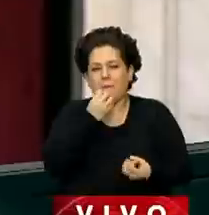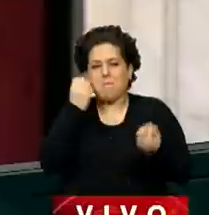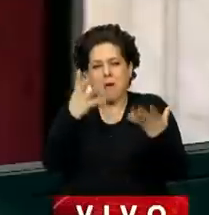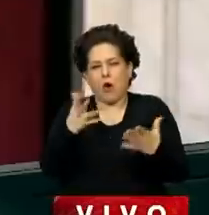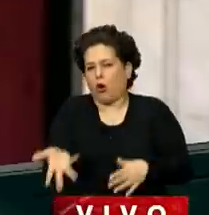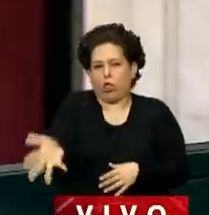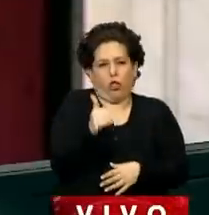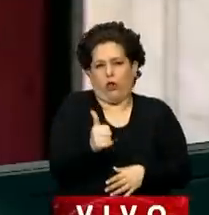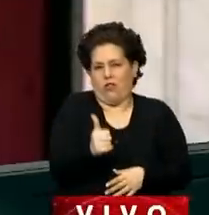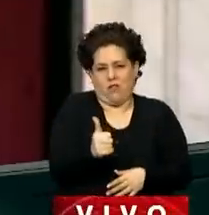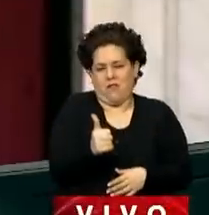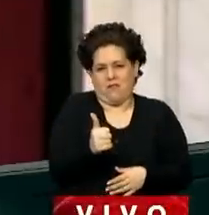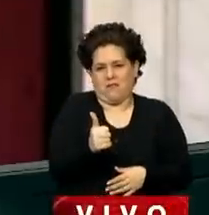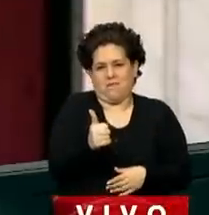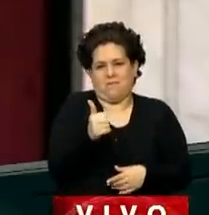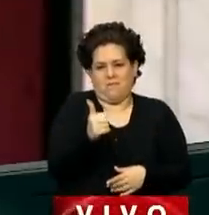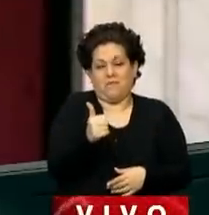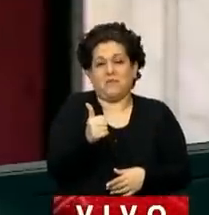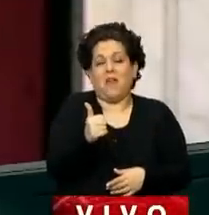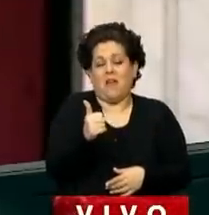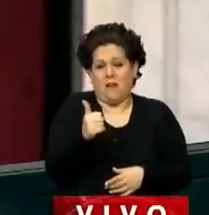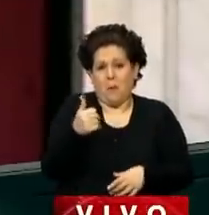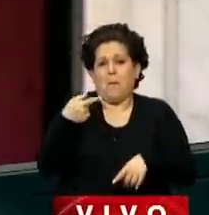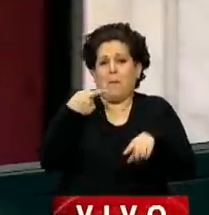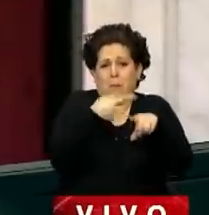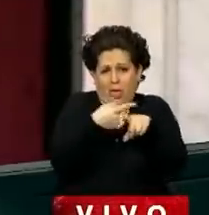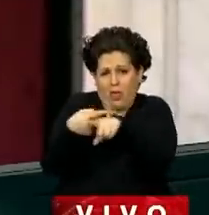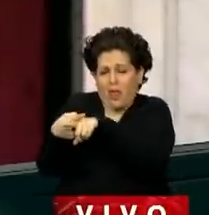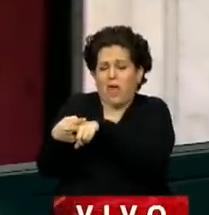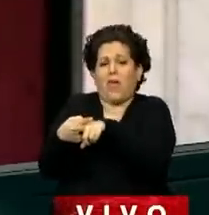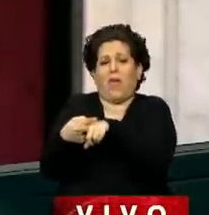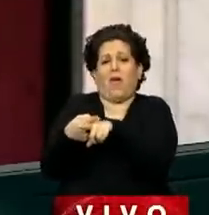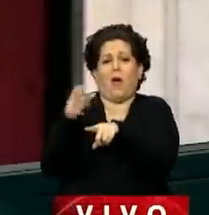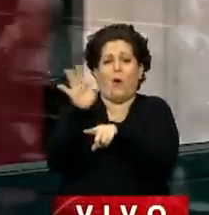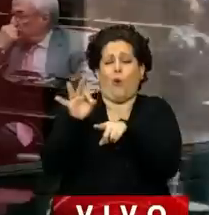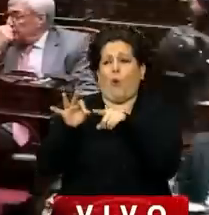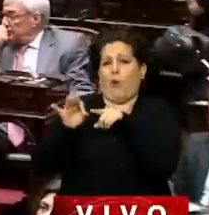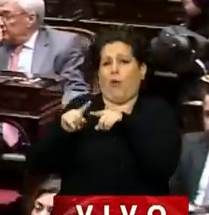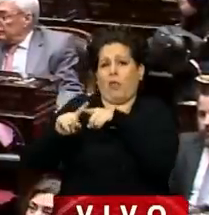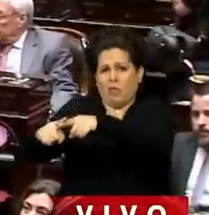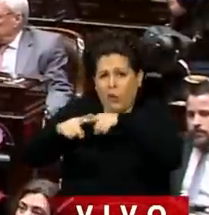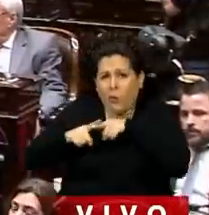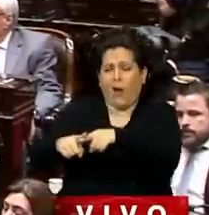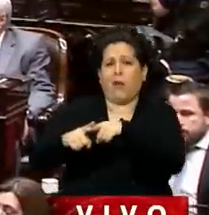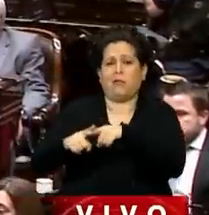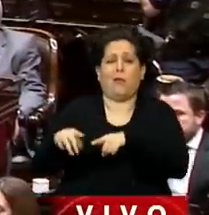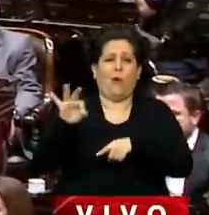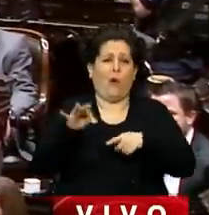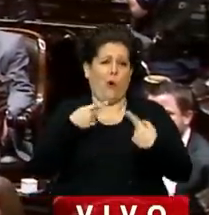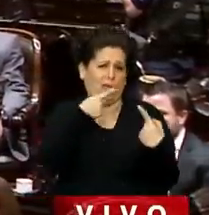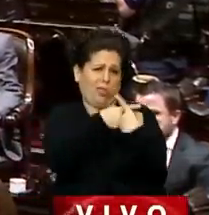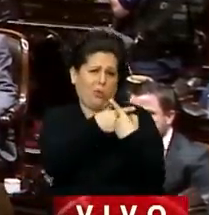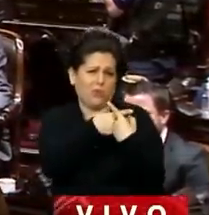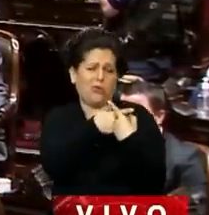Y en las peleas, en los debates, en las